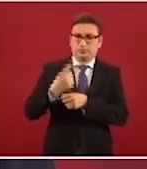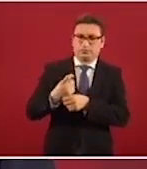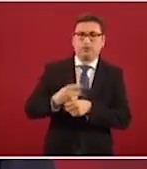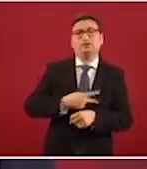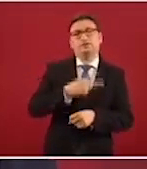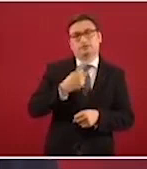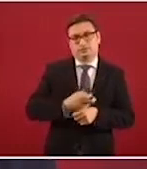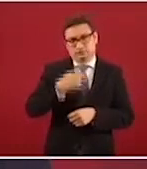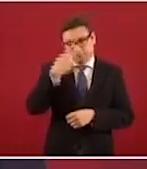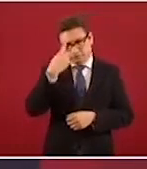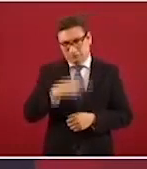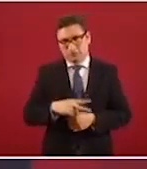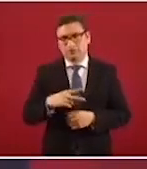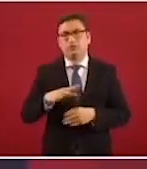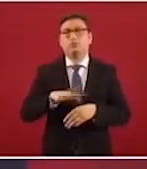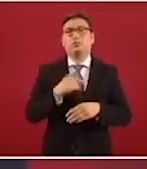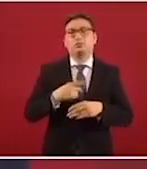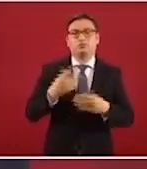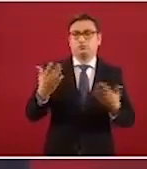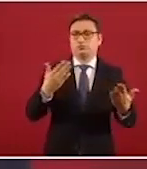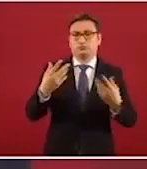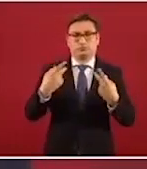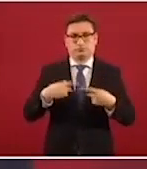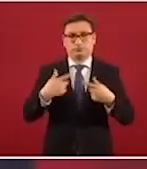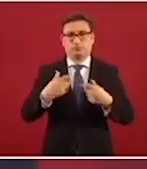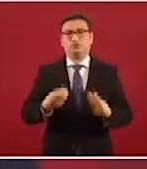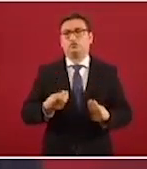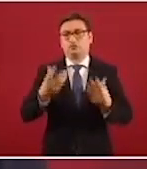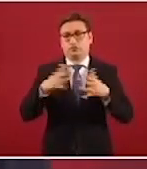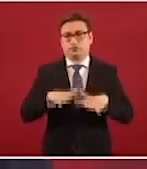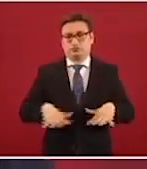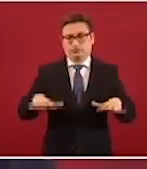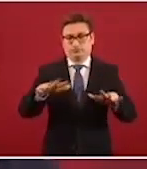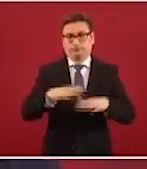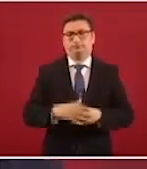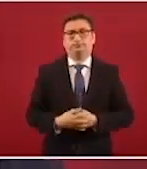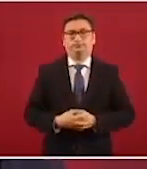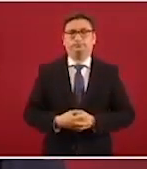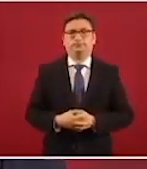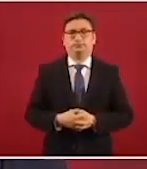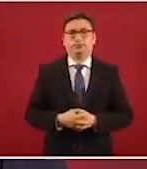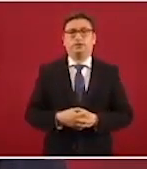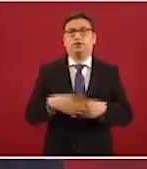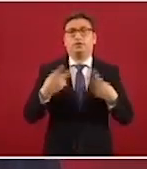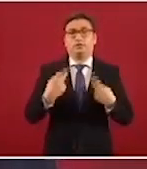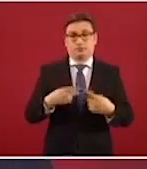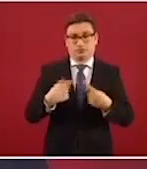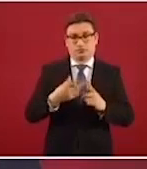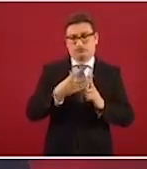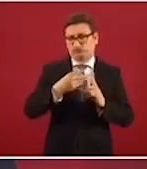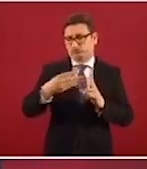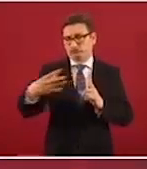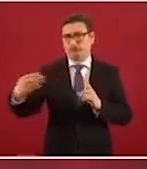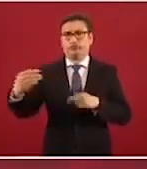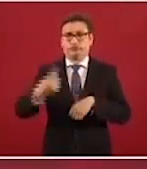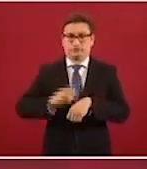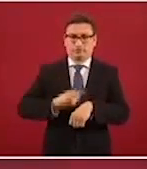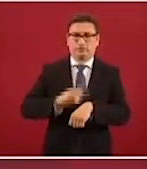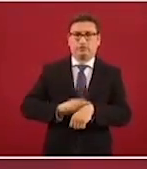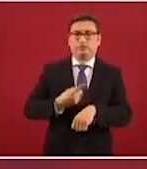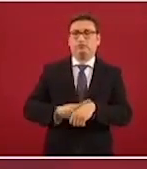en relación a la población. O sea, el número de infectados hasta